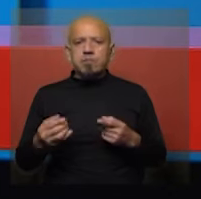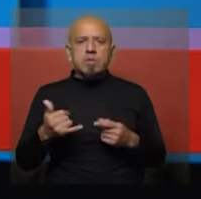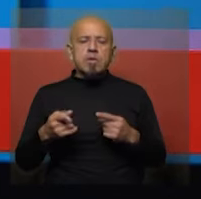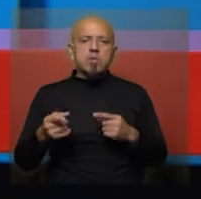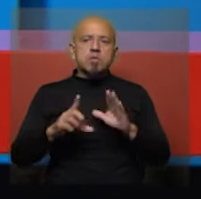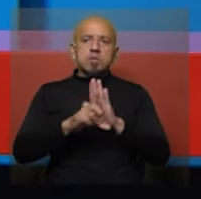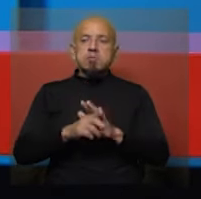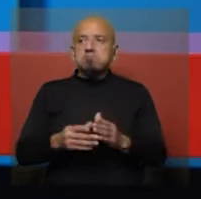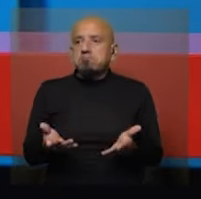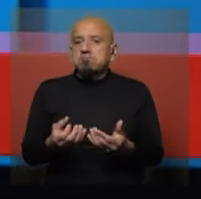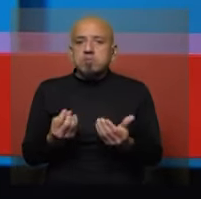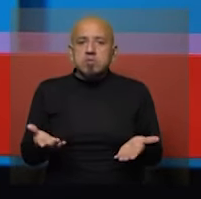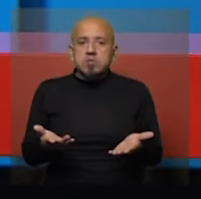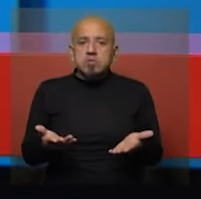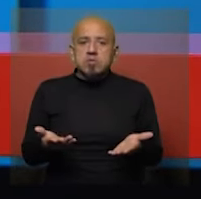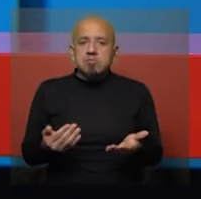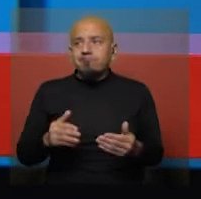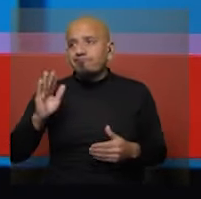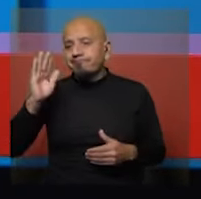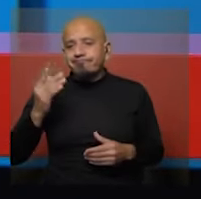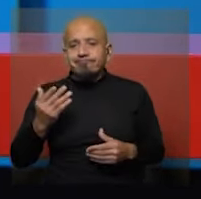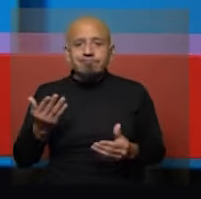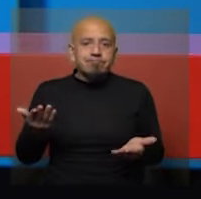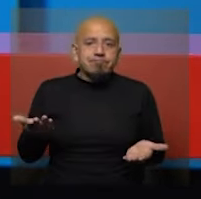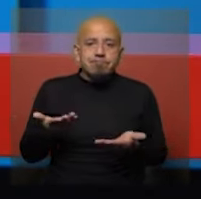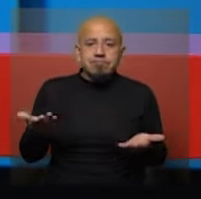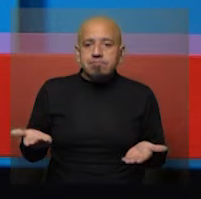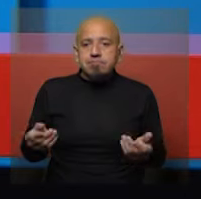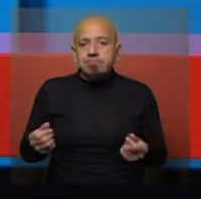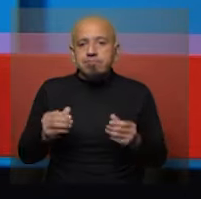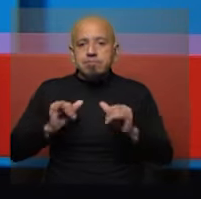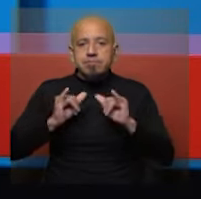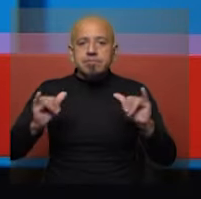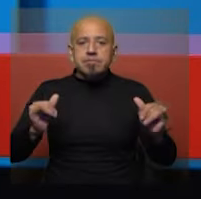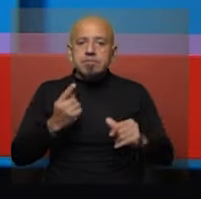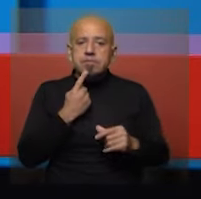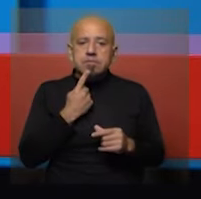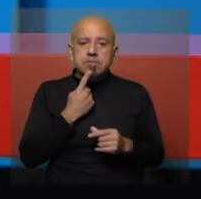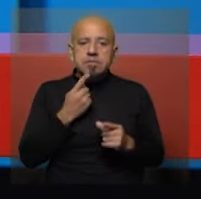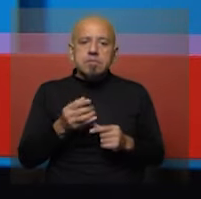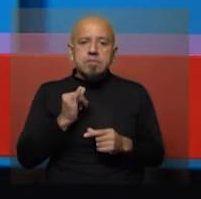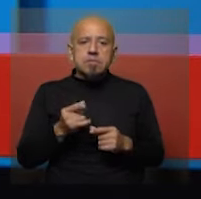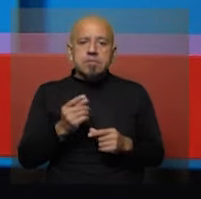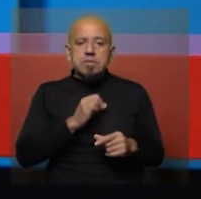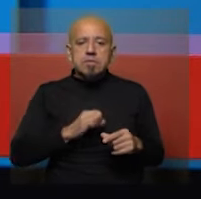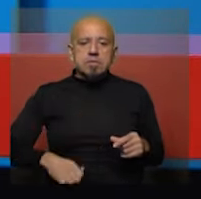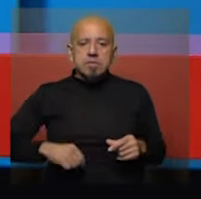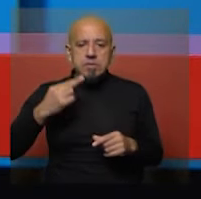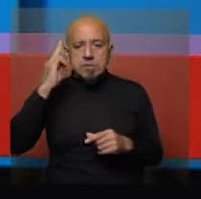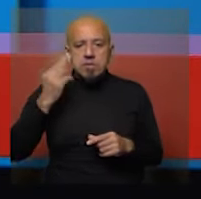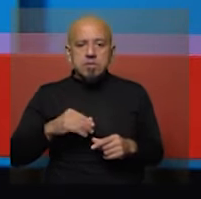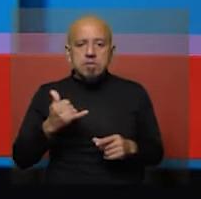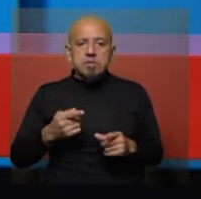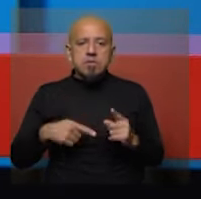sea aplicable si no ni la votemos porque la votemos Para qué para hacer propaganda política para decir sí el estado uruguayo tiene